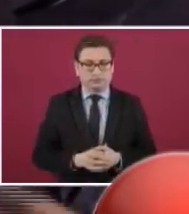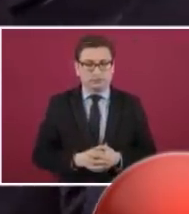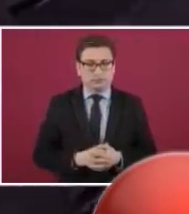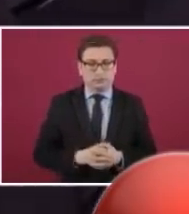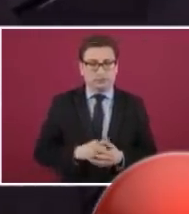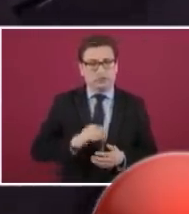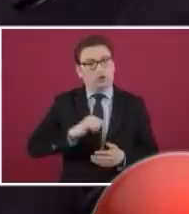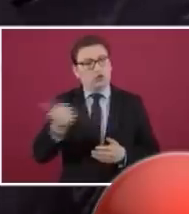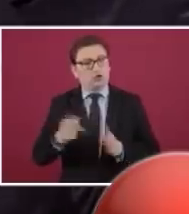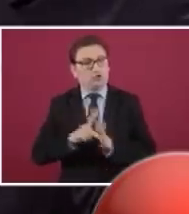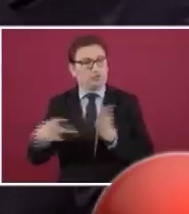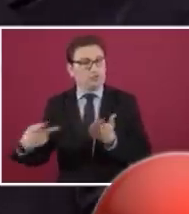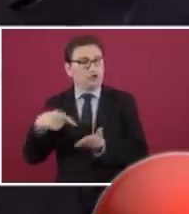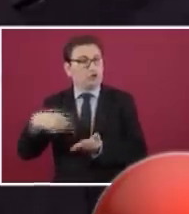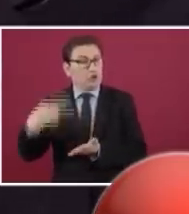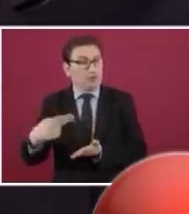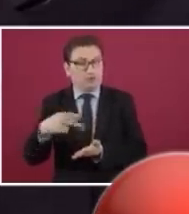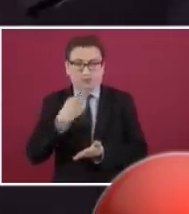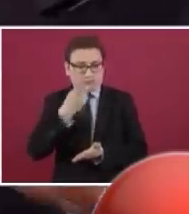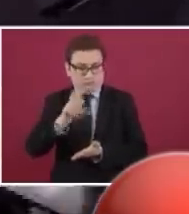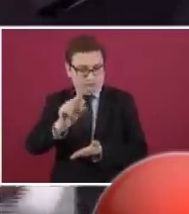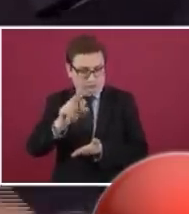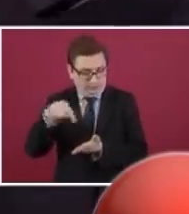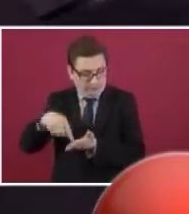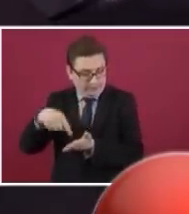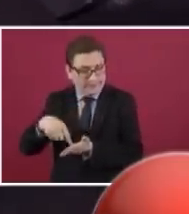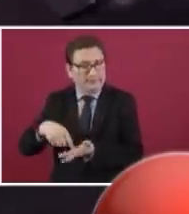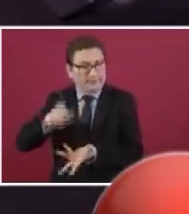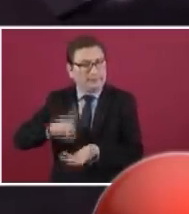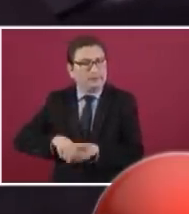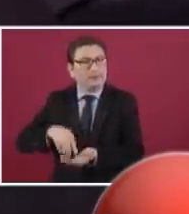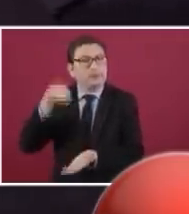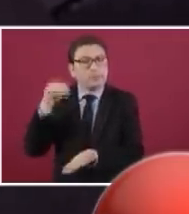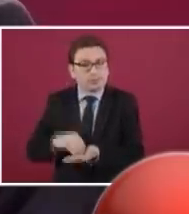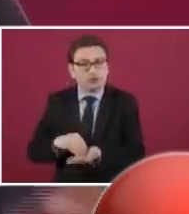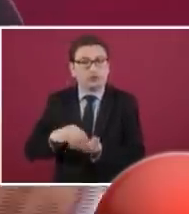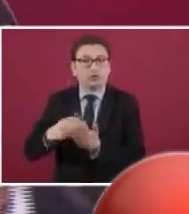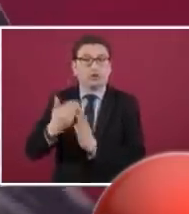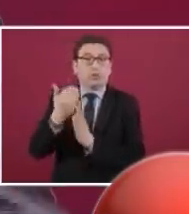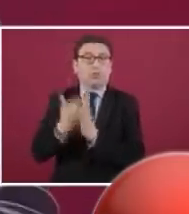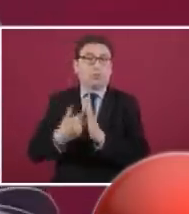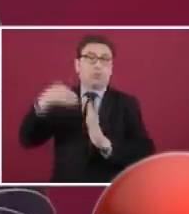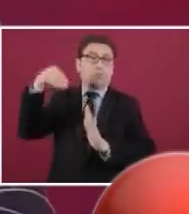Otro periódico que no voy a mencionar dice baja